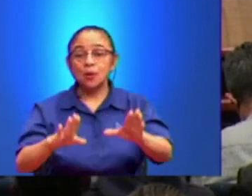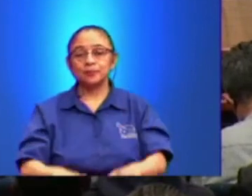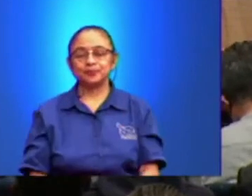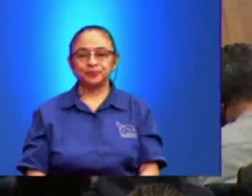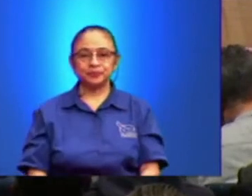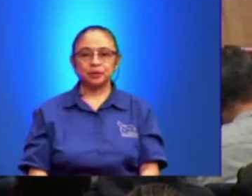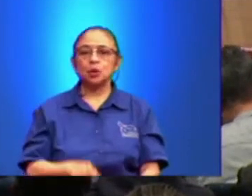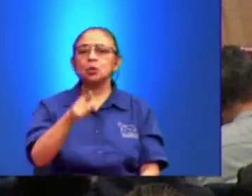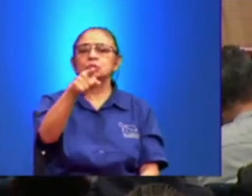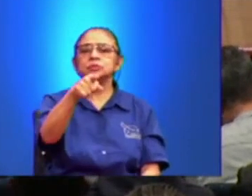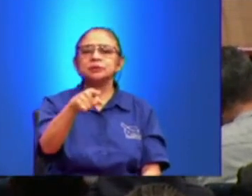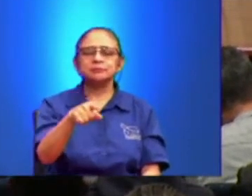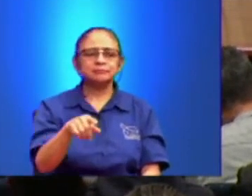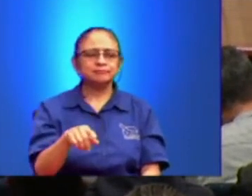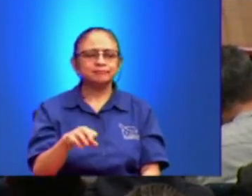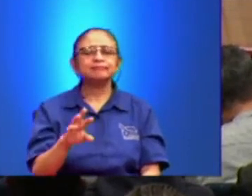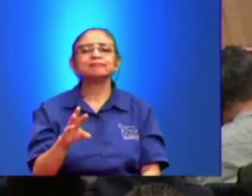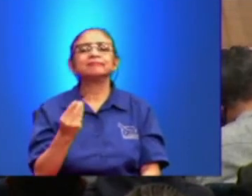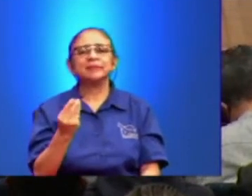que aconseja